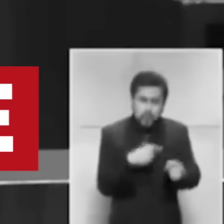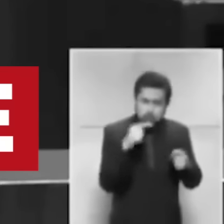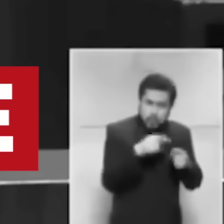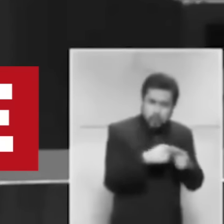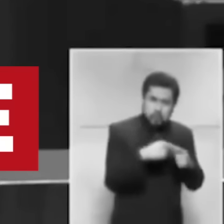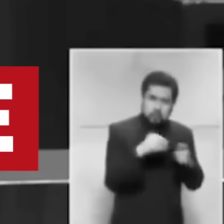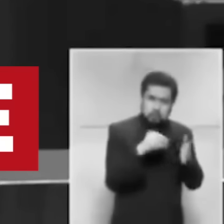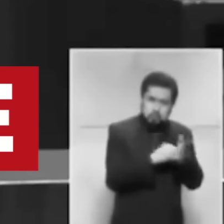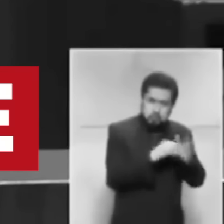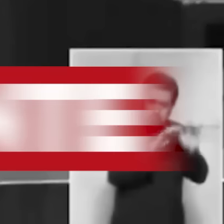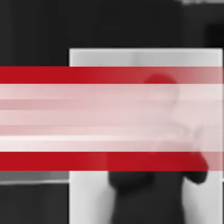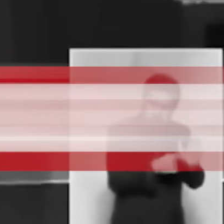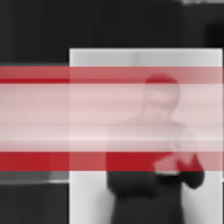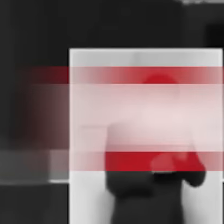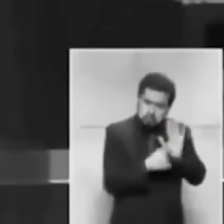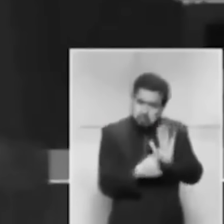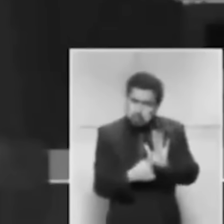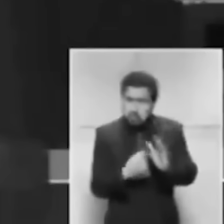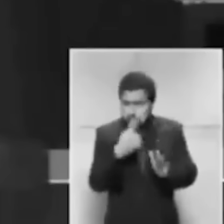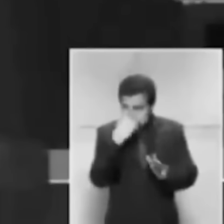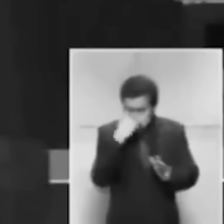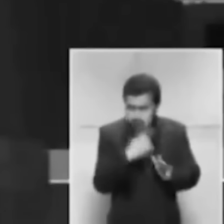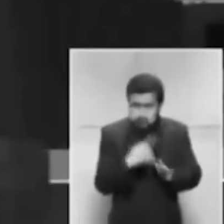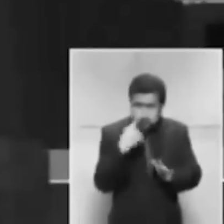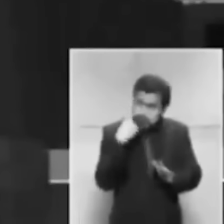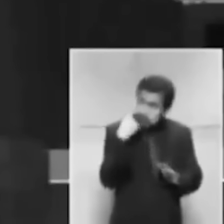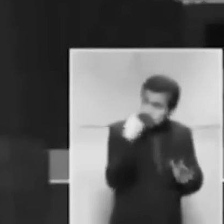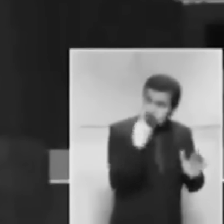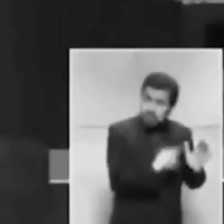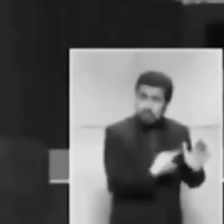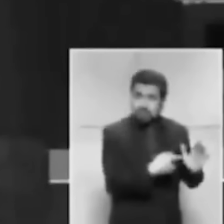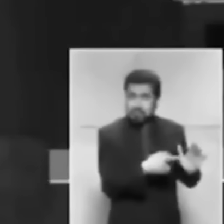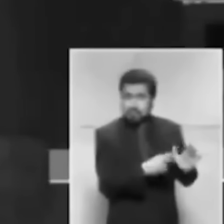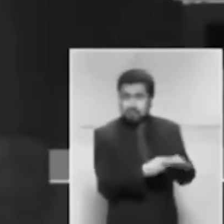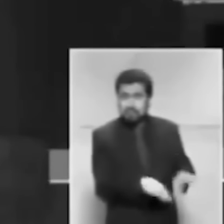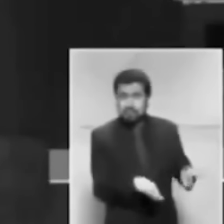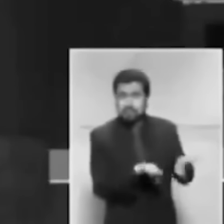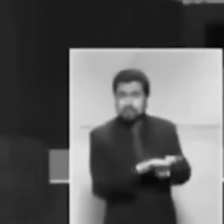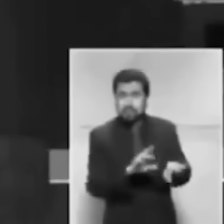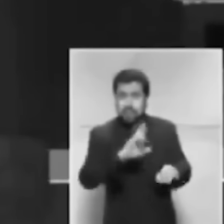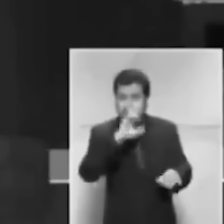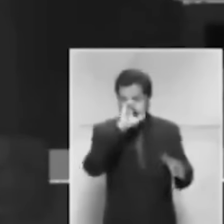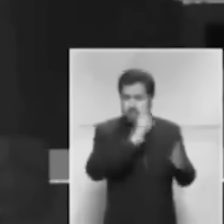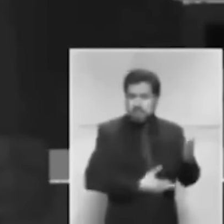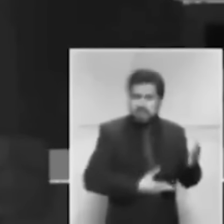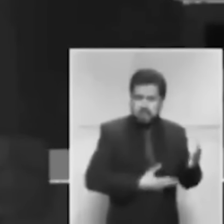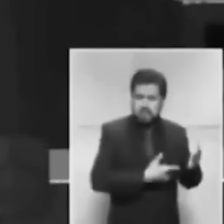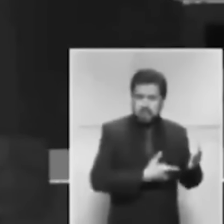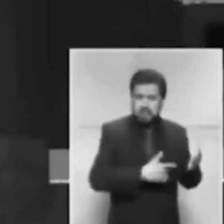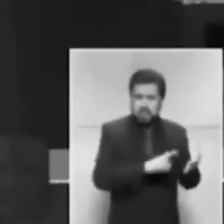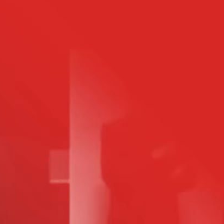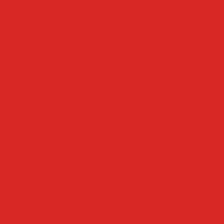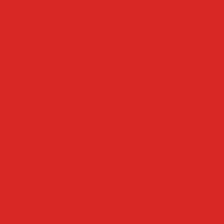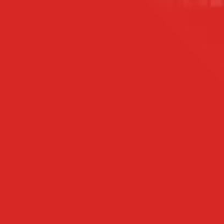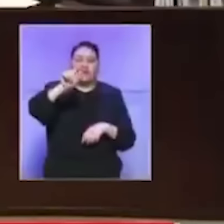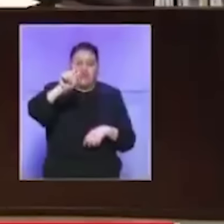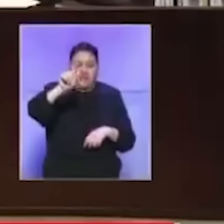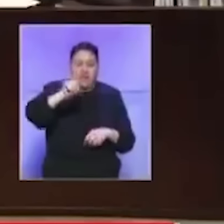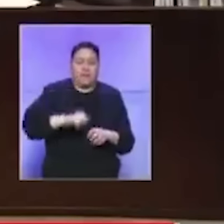agravios encaminados a poner en evidencia una probable vulneración a la normativa